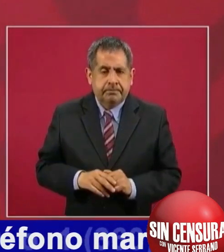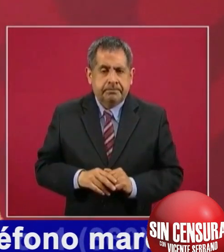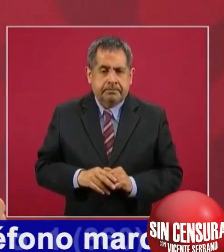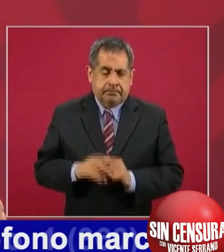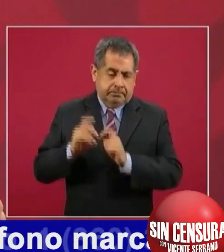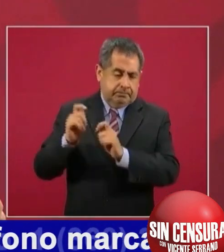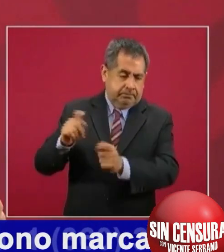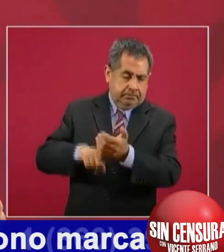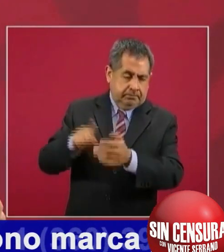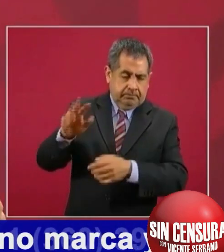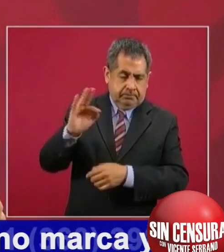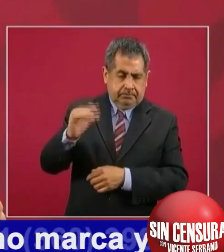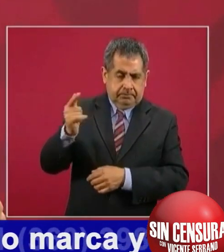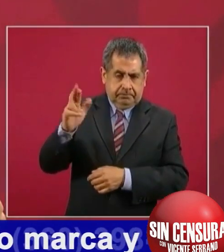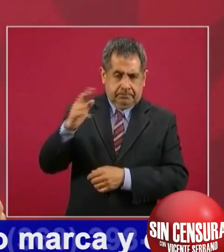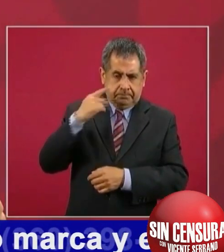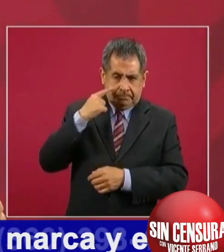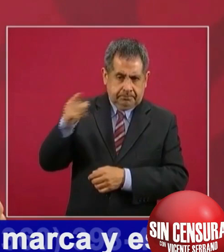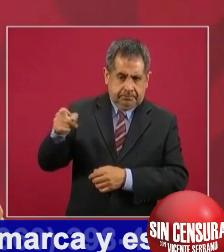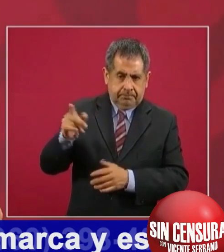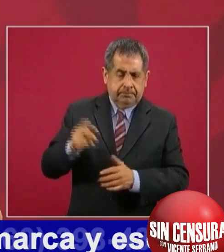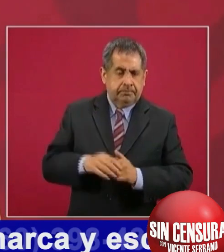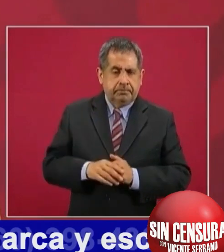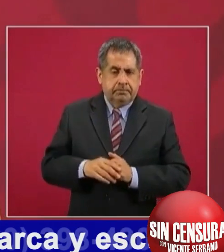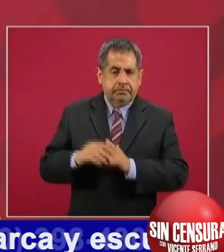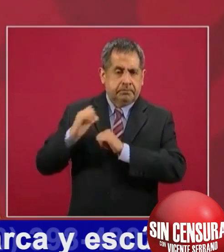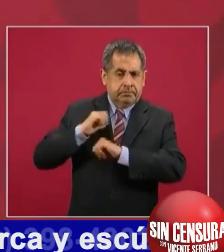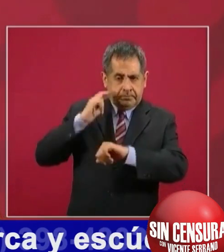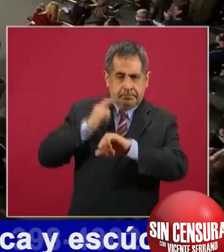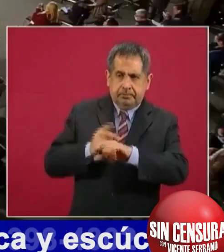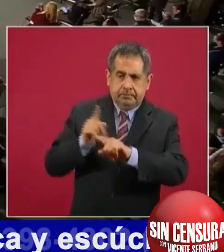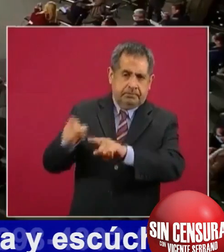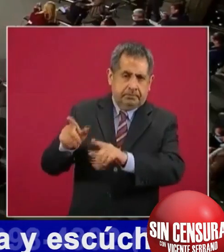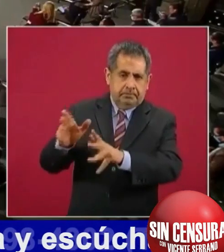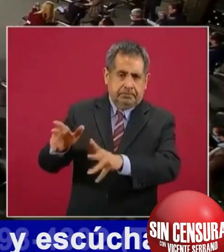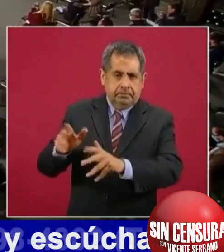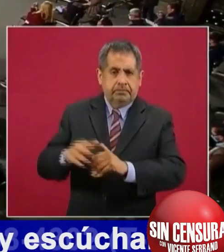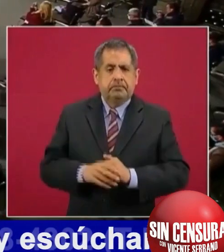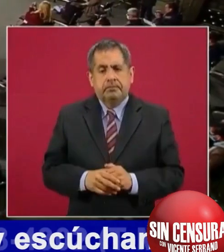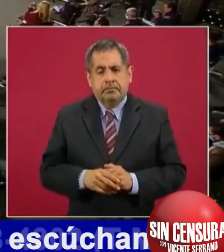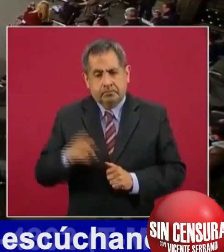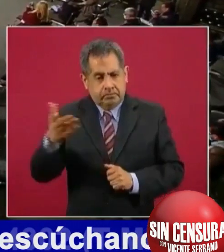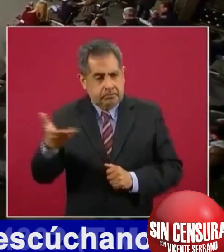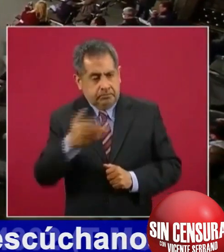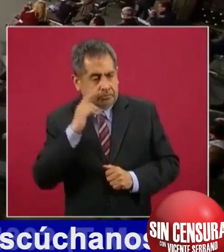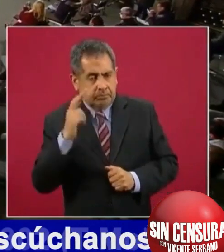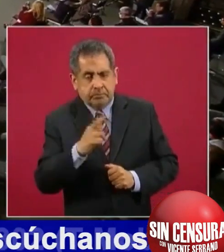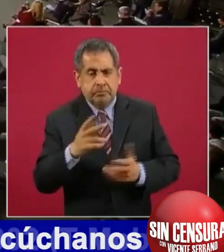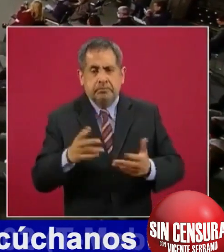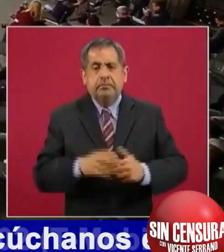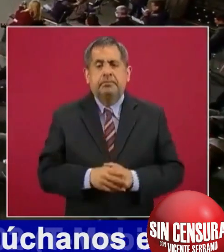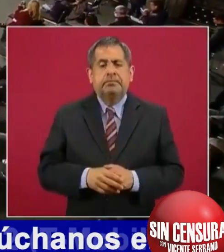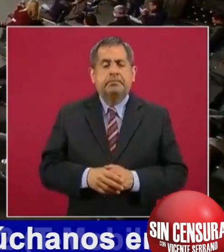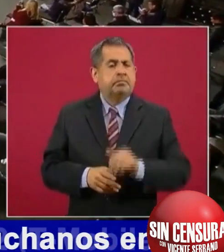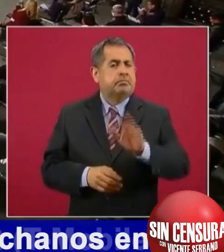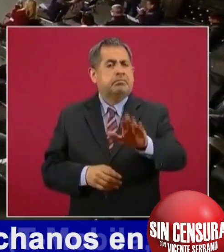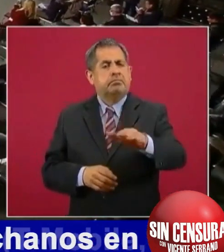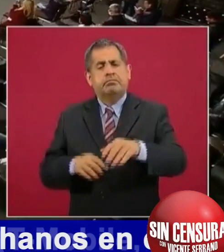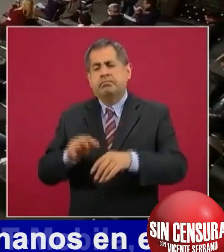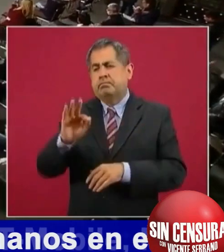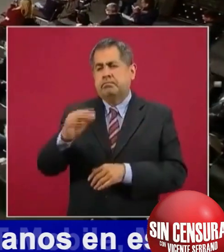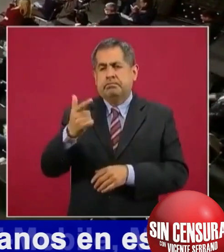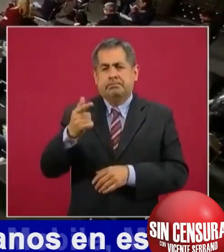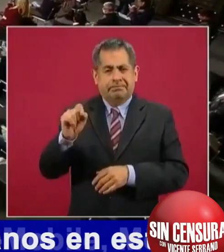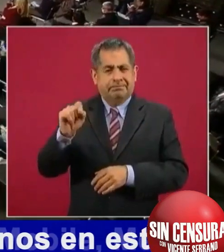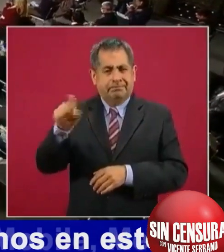General de la República. Le corresponde a la Fiscalía atender esto. Sobre eso, presidente, sobre la Fiscalía, la